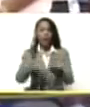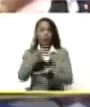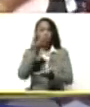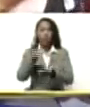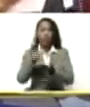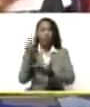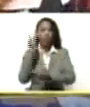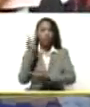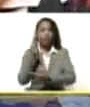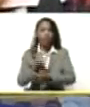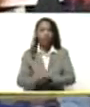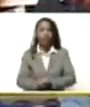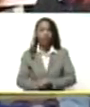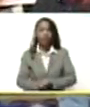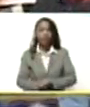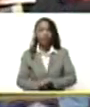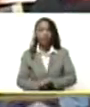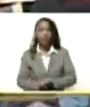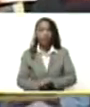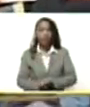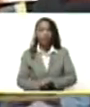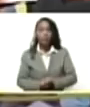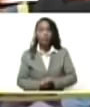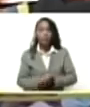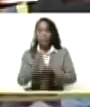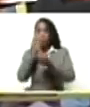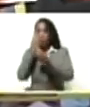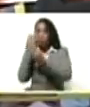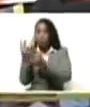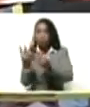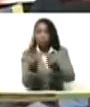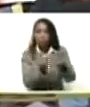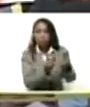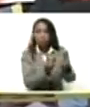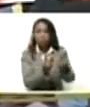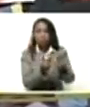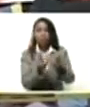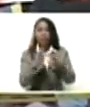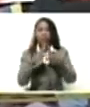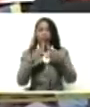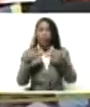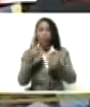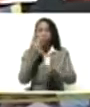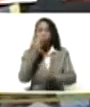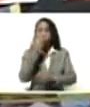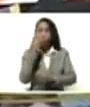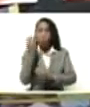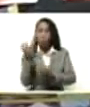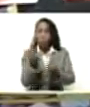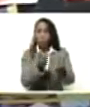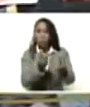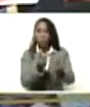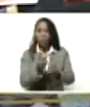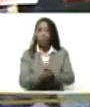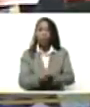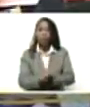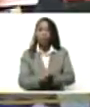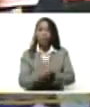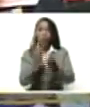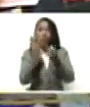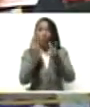chavismo dice galíndez desde cojedes qué dice el partido socialista unido de venezuela